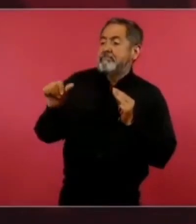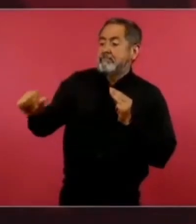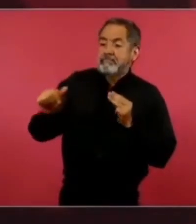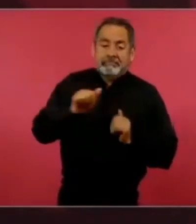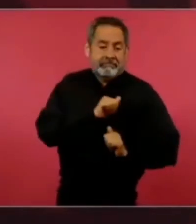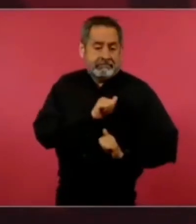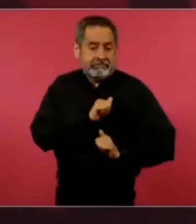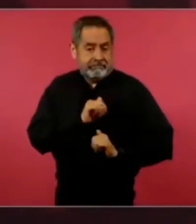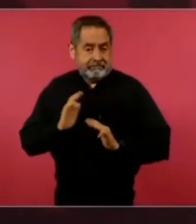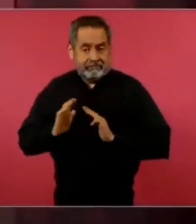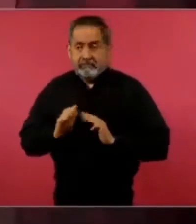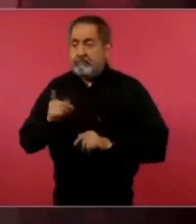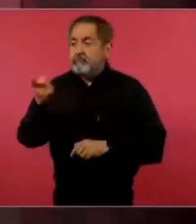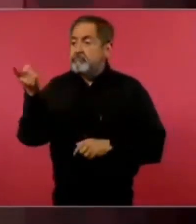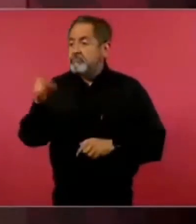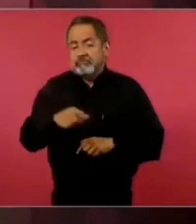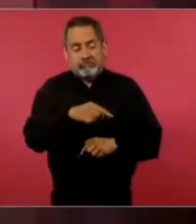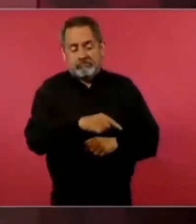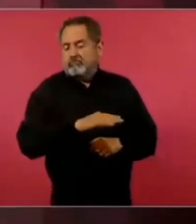de los jóvenes